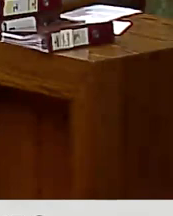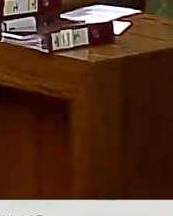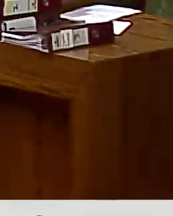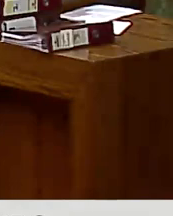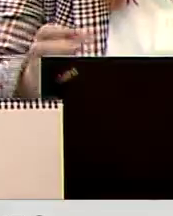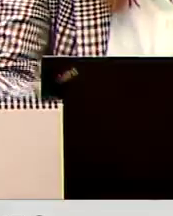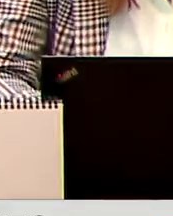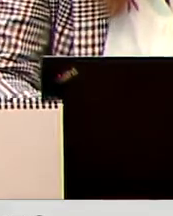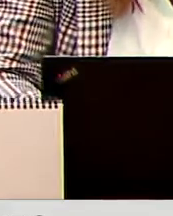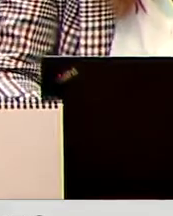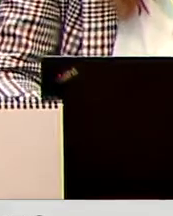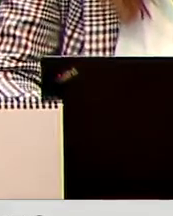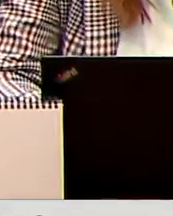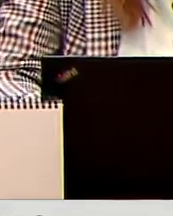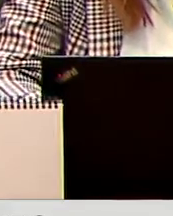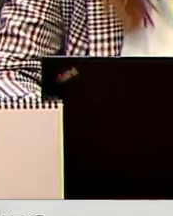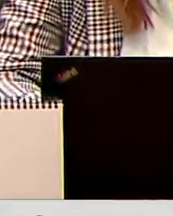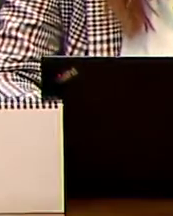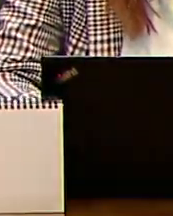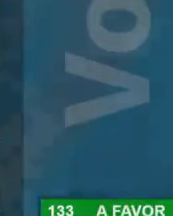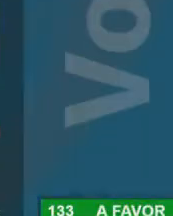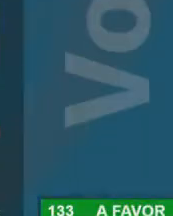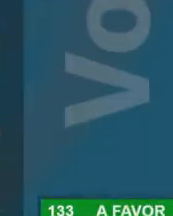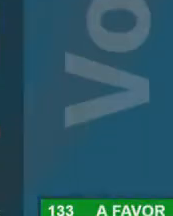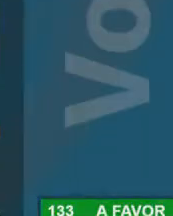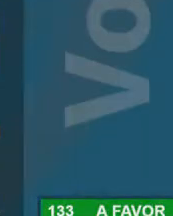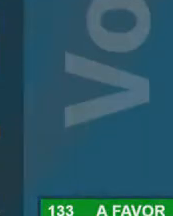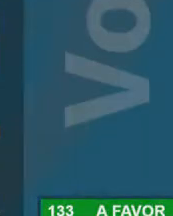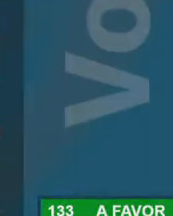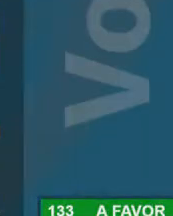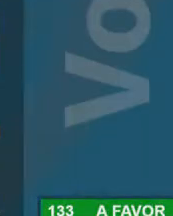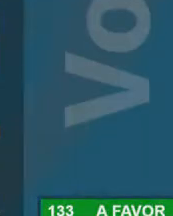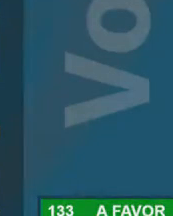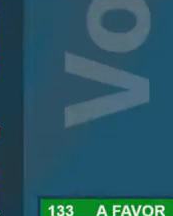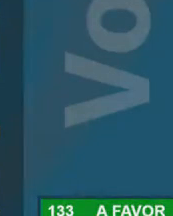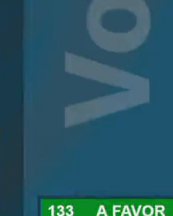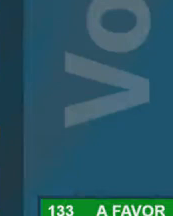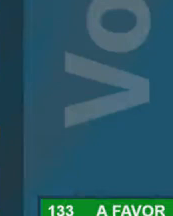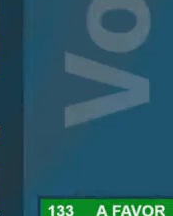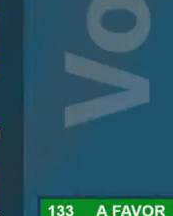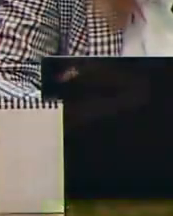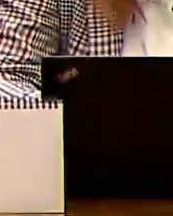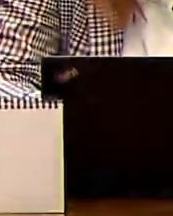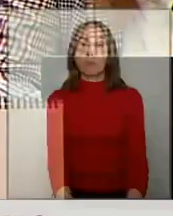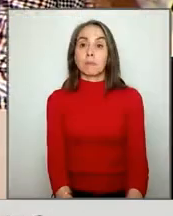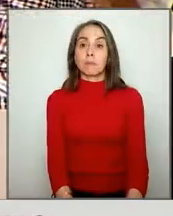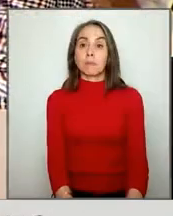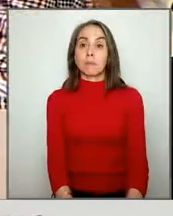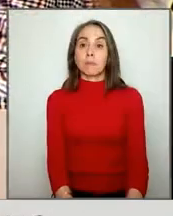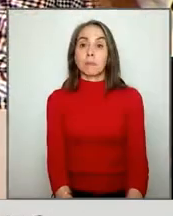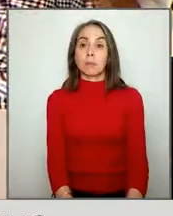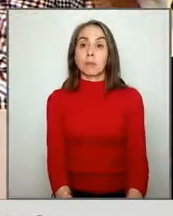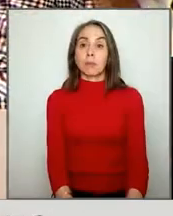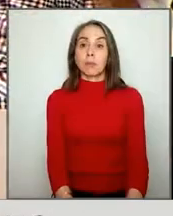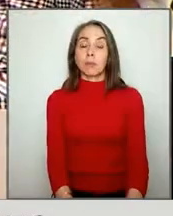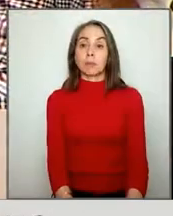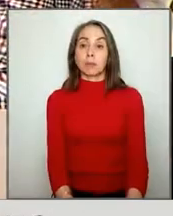resultado de la votación por la afirmativa 133 votos por favor